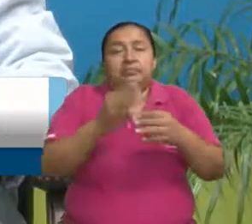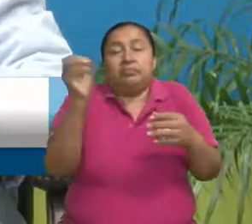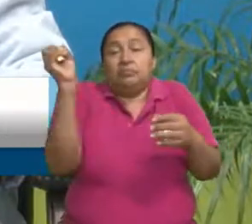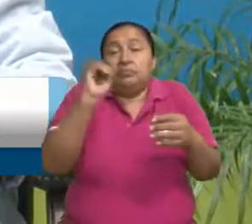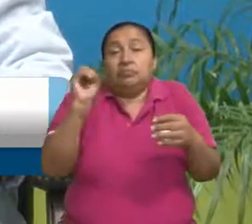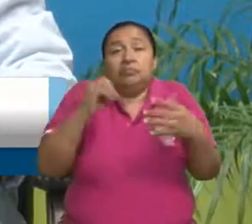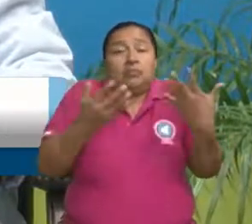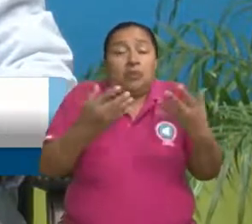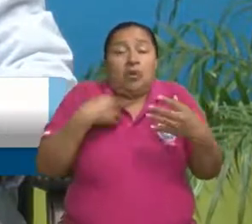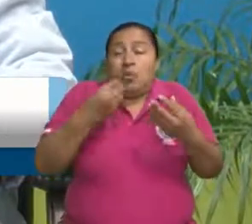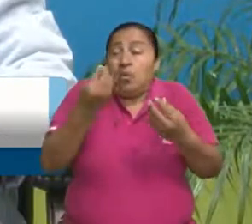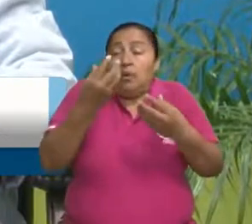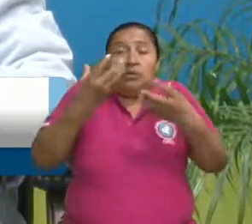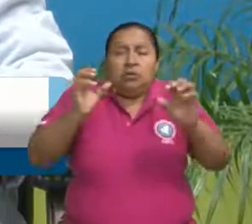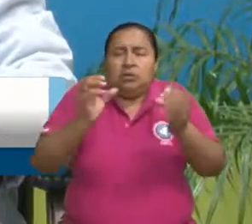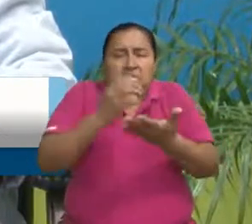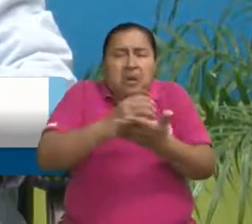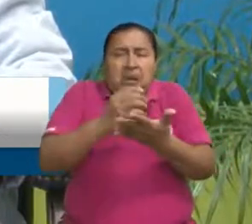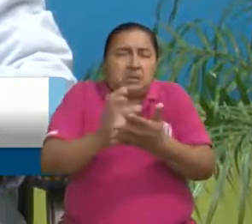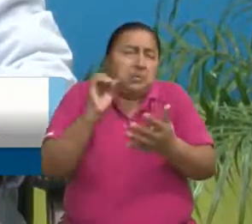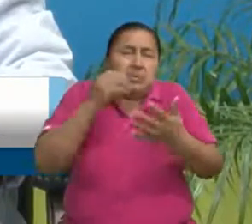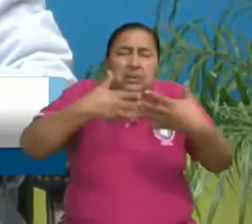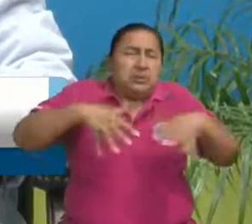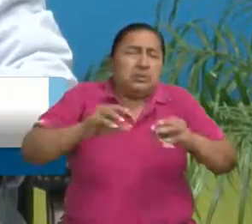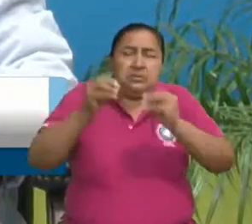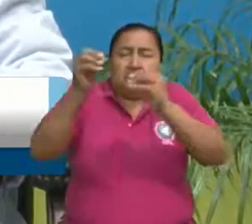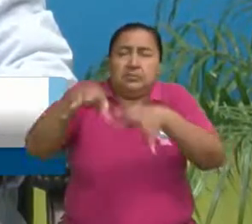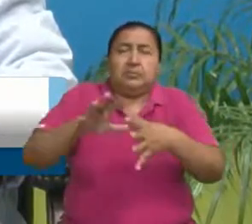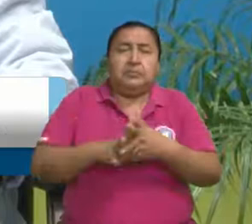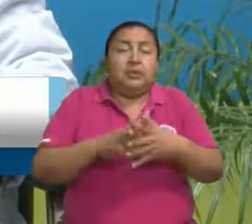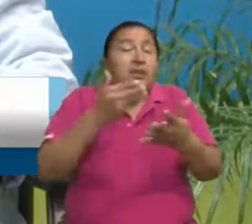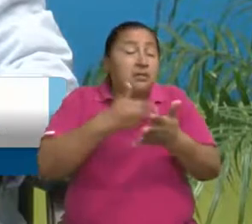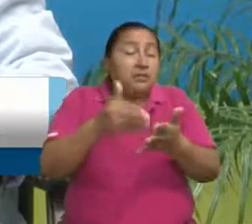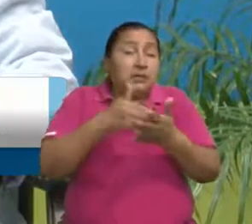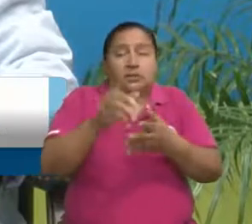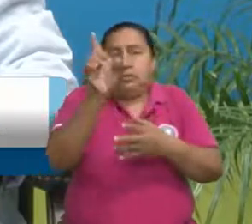o un objeto, no es tan fácil, pero